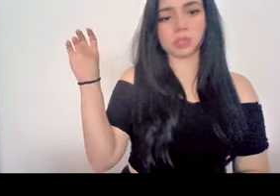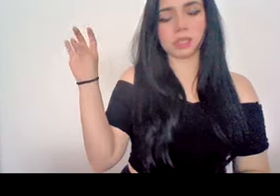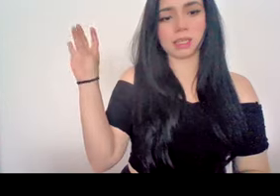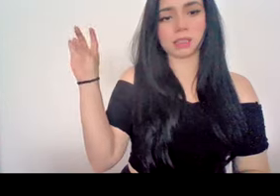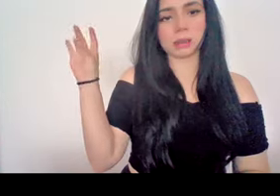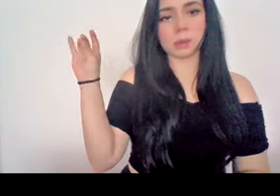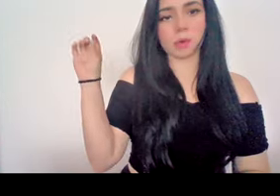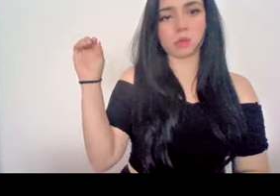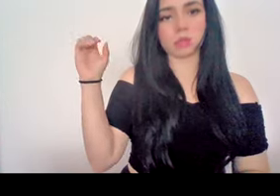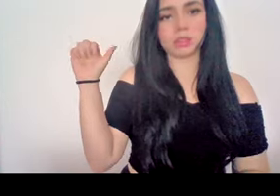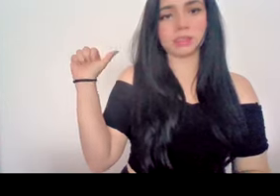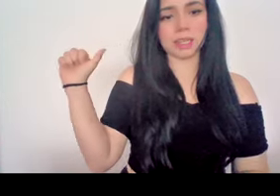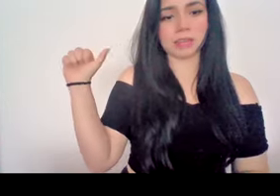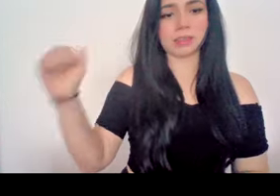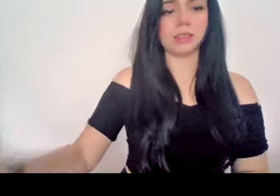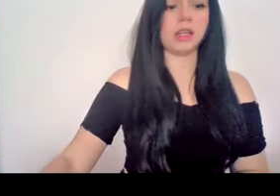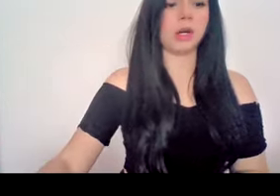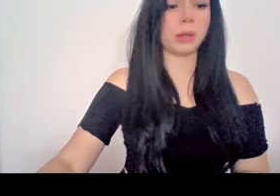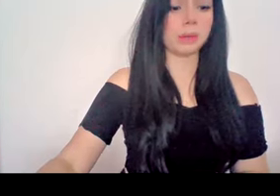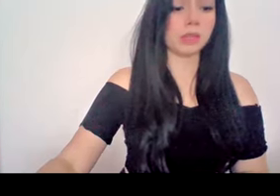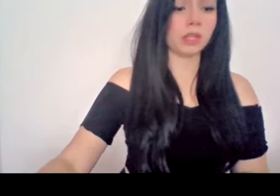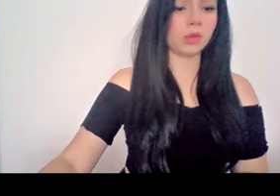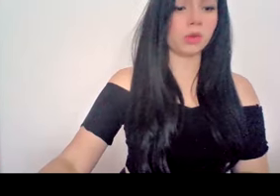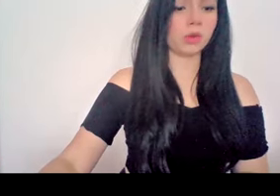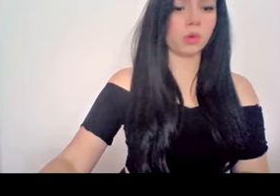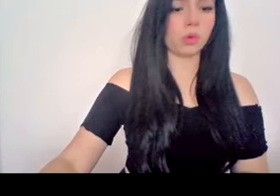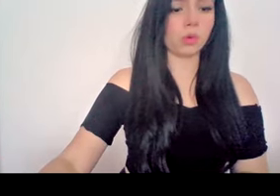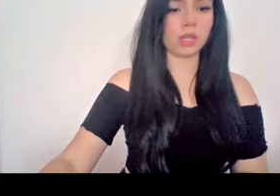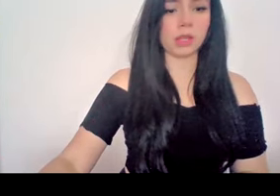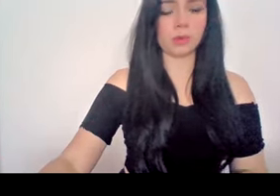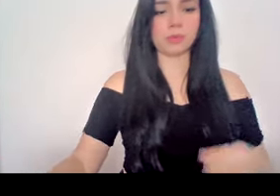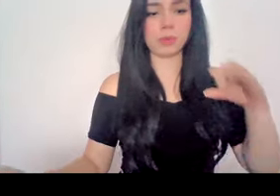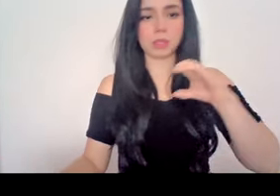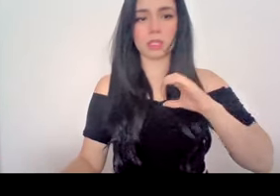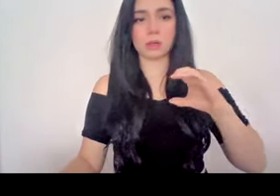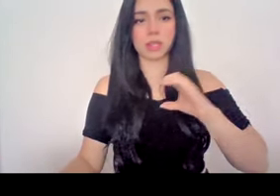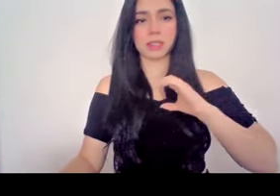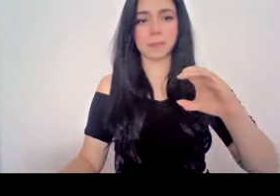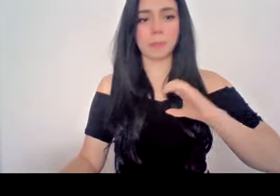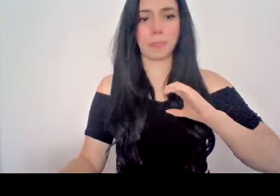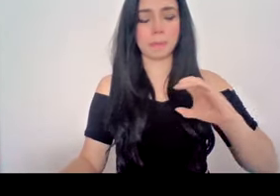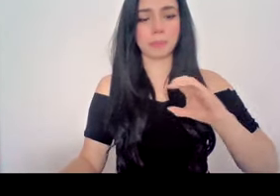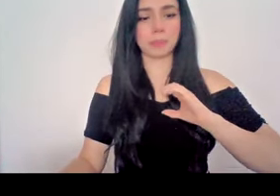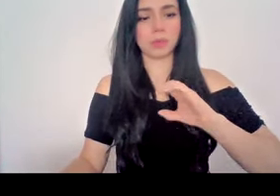esposo, esposa. Ahora vamos a ir con cuñado. Vamos a hacer